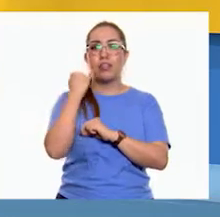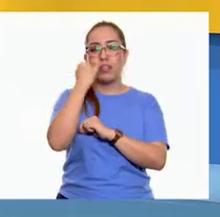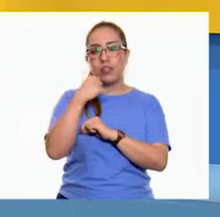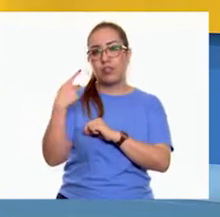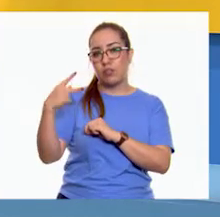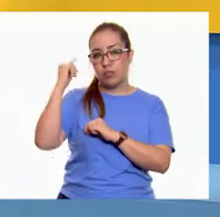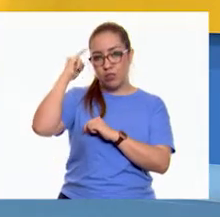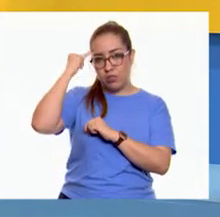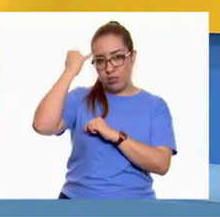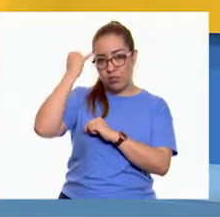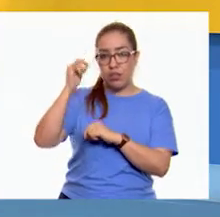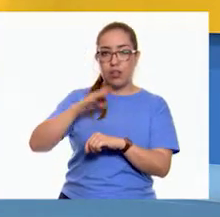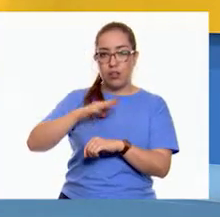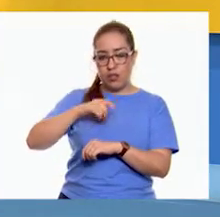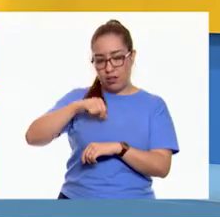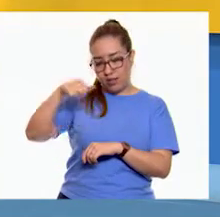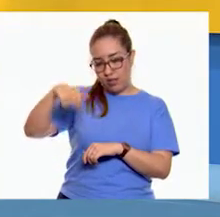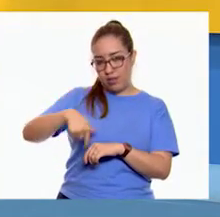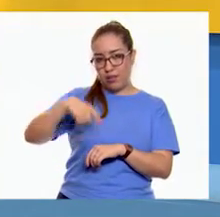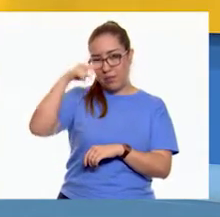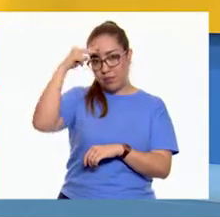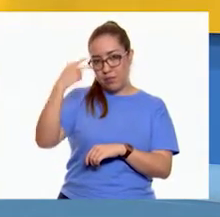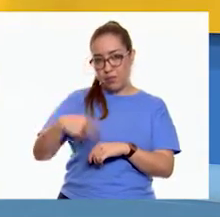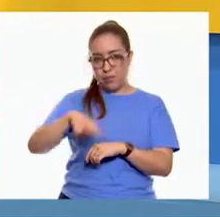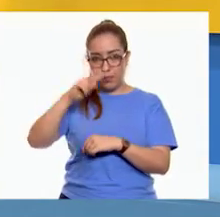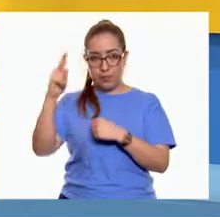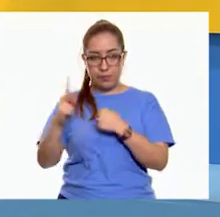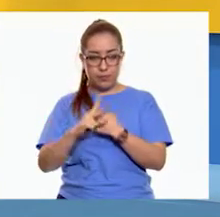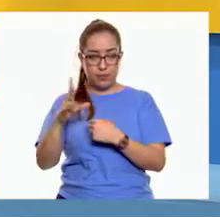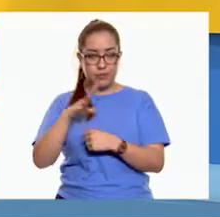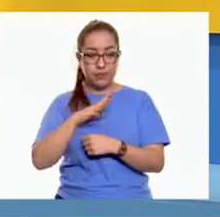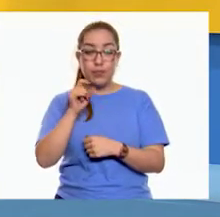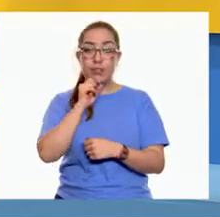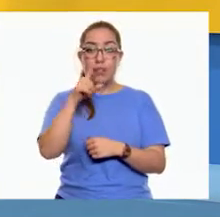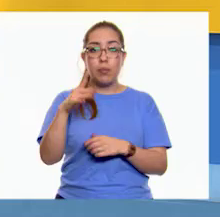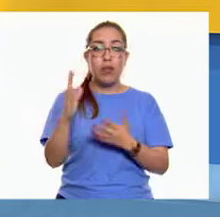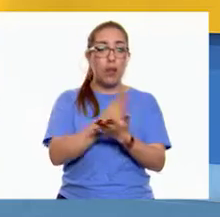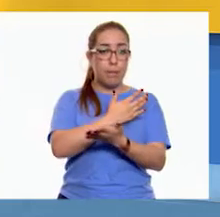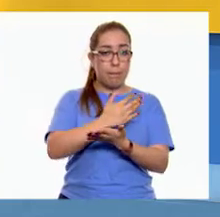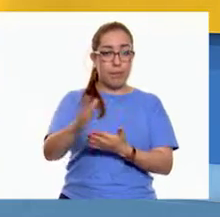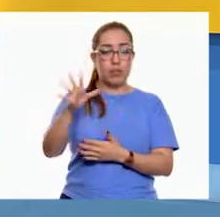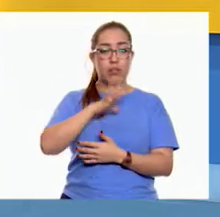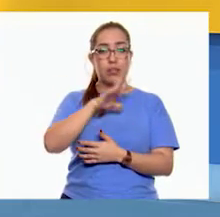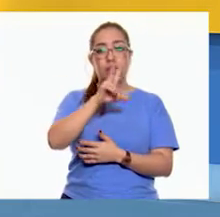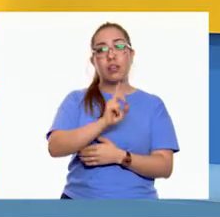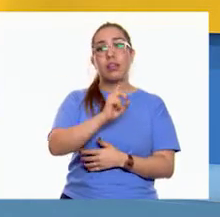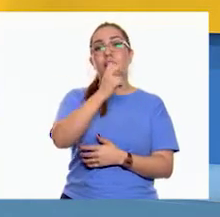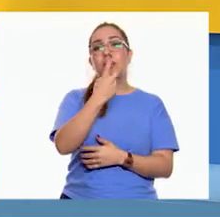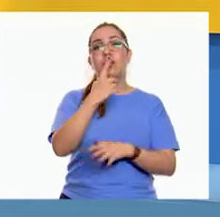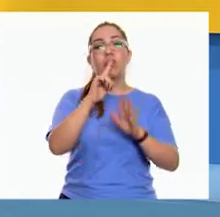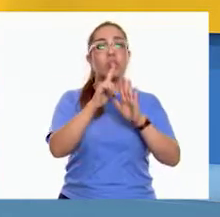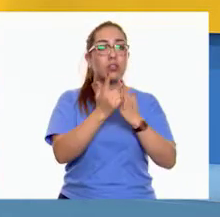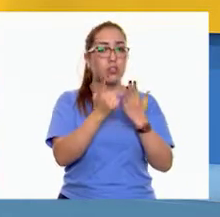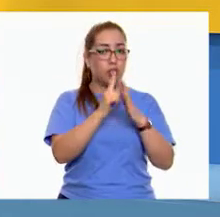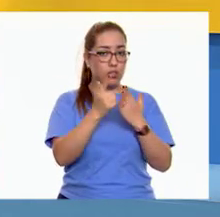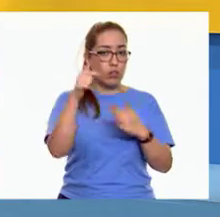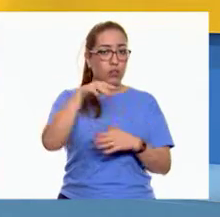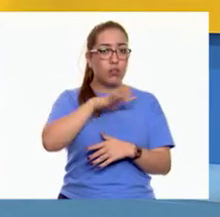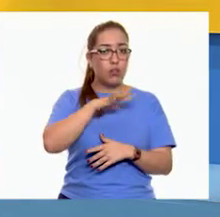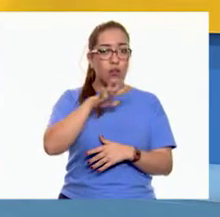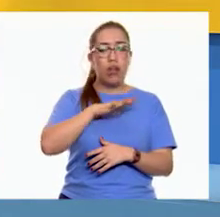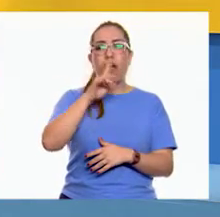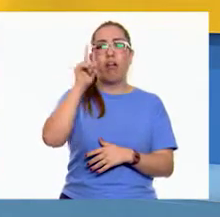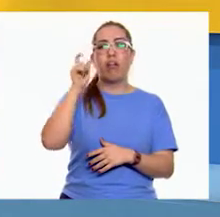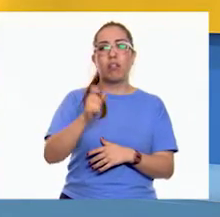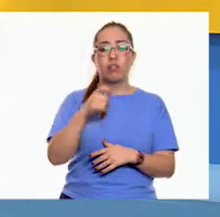hablan en nuestro país, y también existen 32 libros distintos de la asignatura La entidad en donde vivo, con